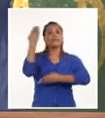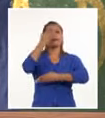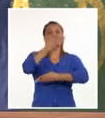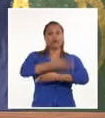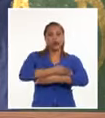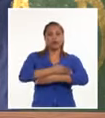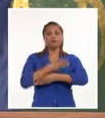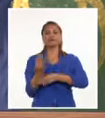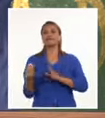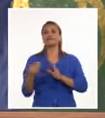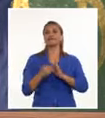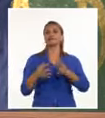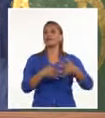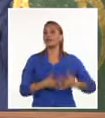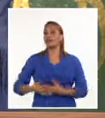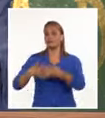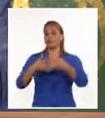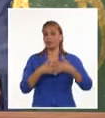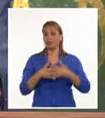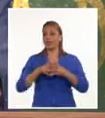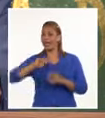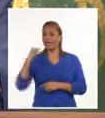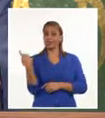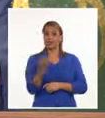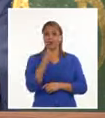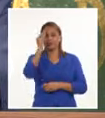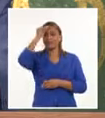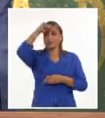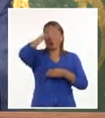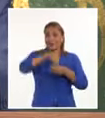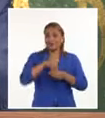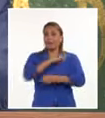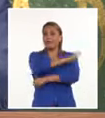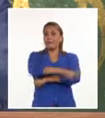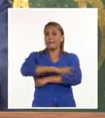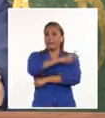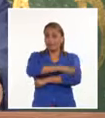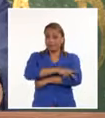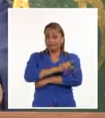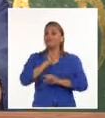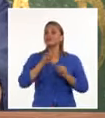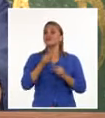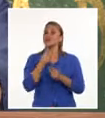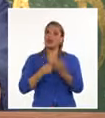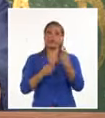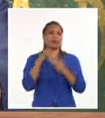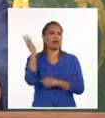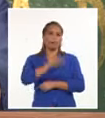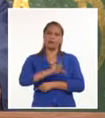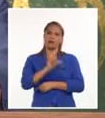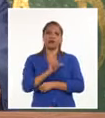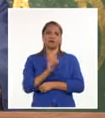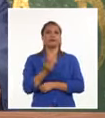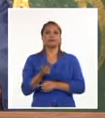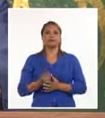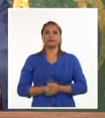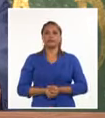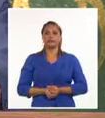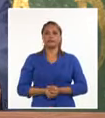y financiero a lo que están sometidos estos pueblos, estos países, es algo inmoral, por lo menos inmoral,